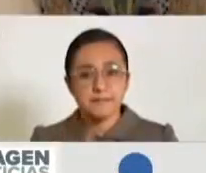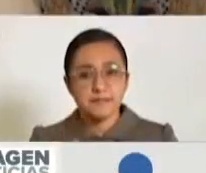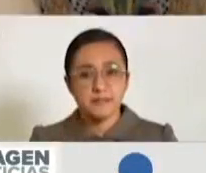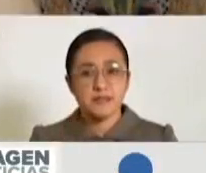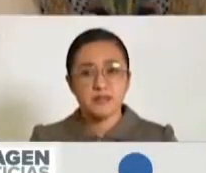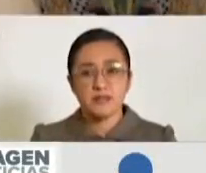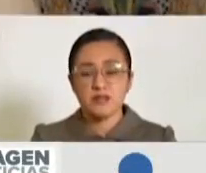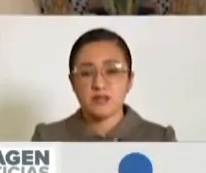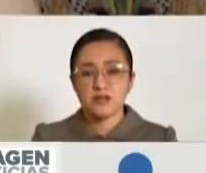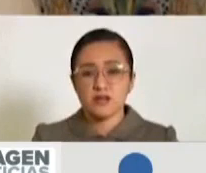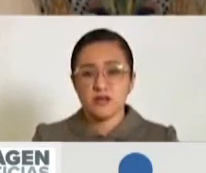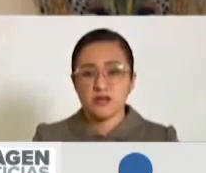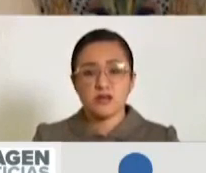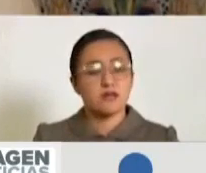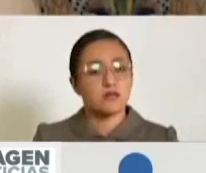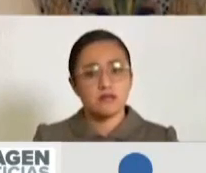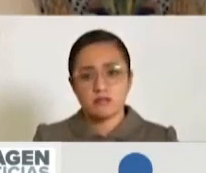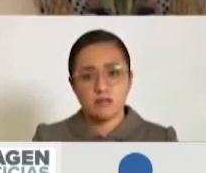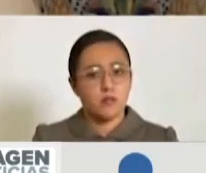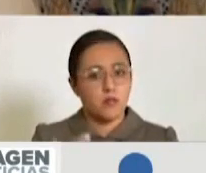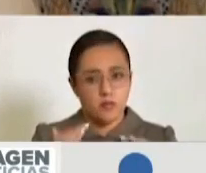es un presupuesto austero